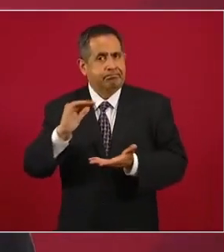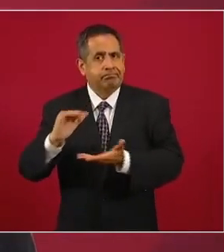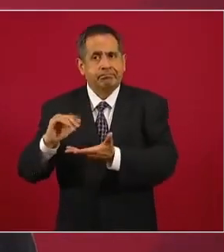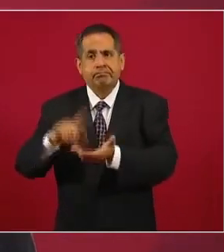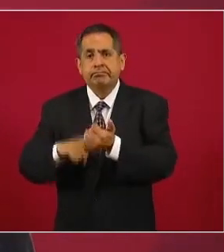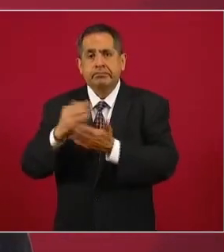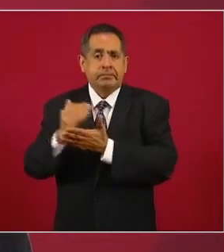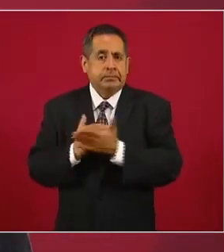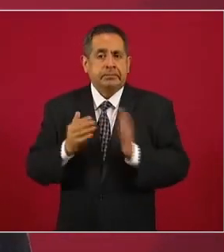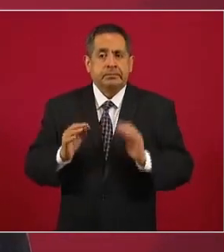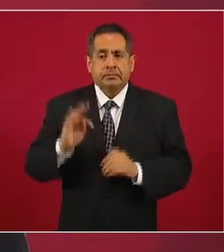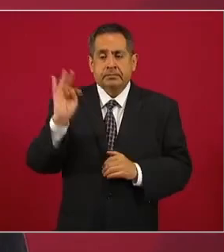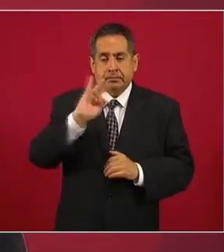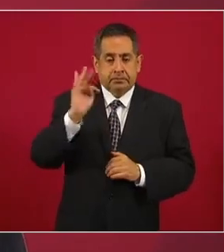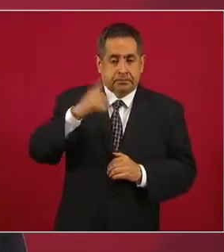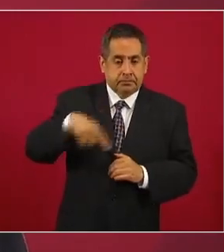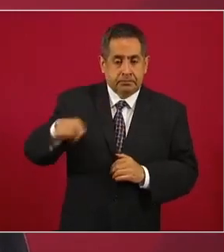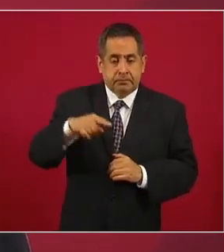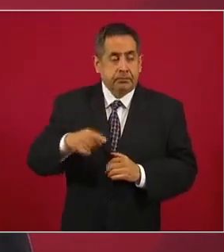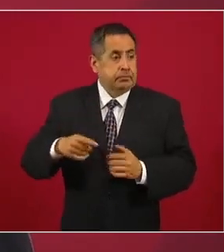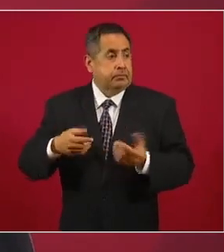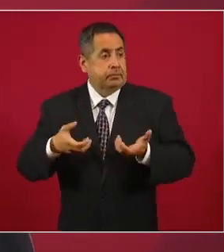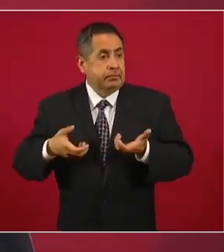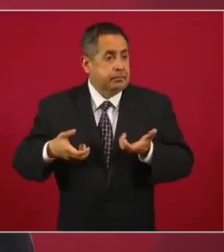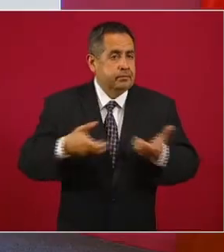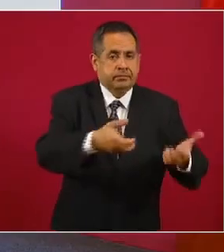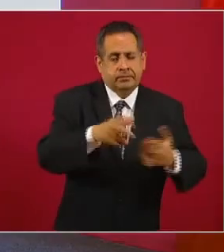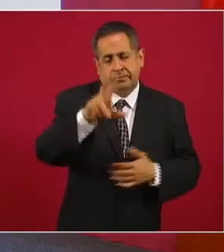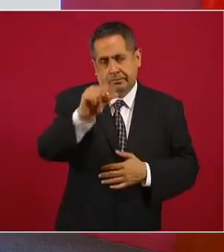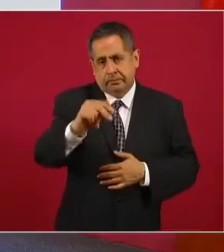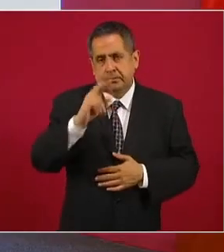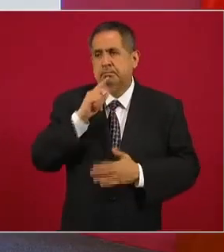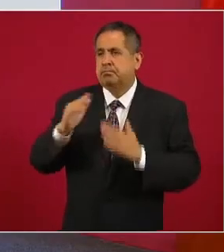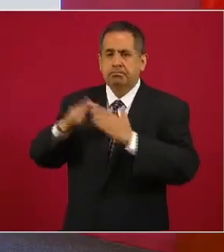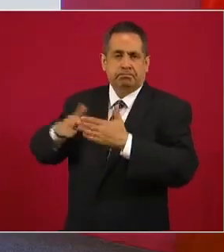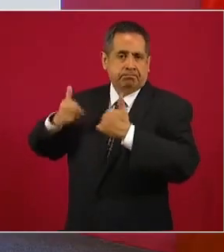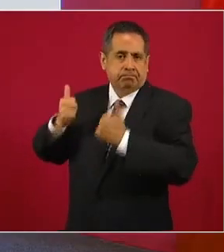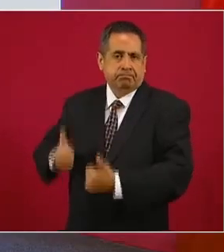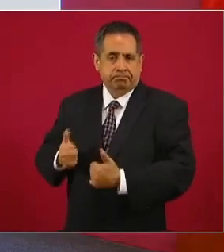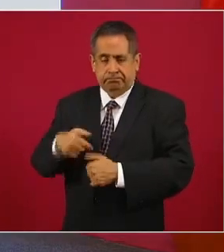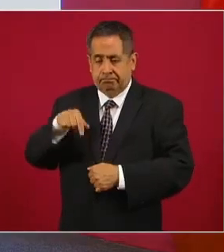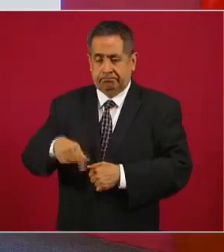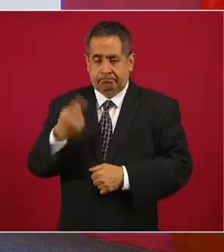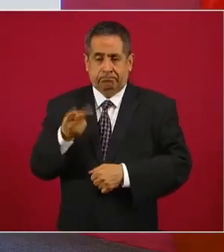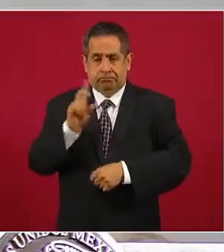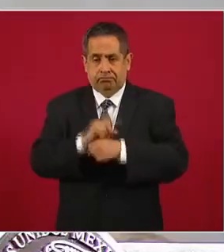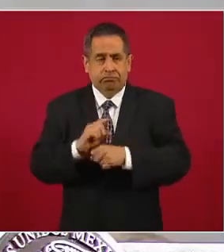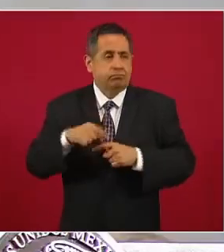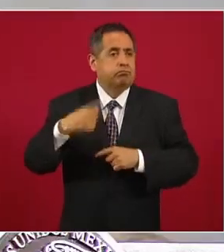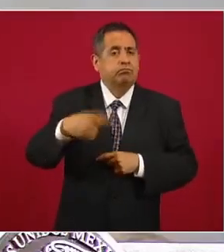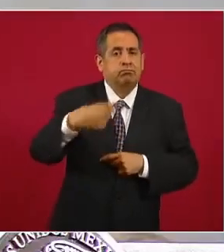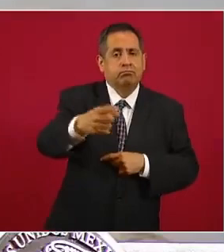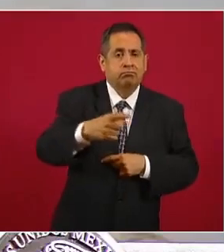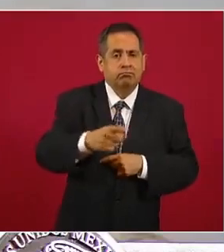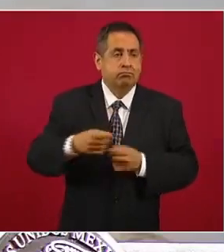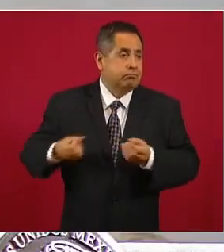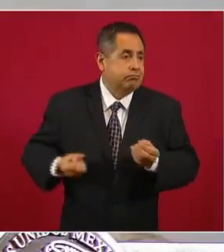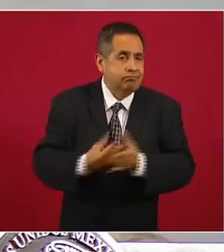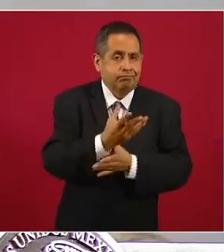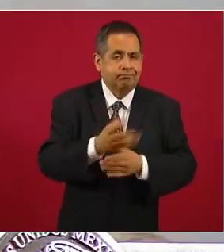contagios. Si se puede, no salir a la vía pública, no solamente en estos dos días, sino en general, es mucho